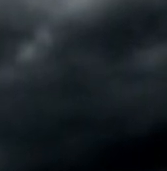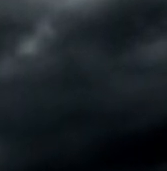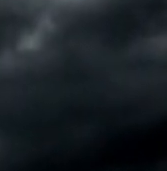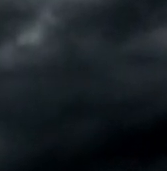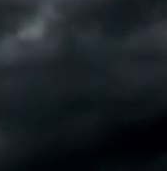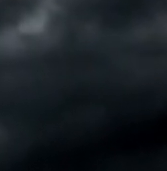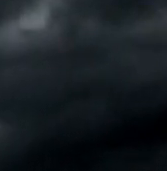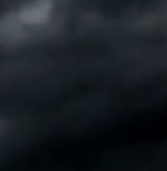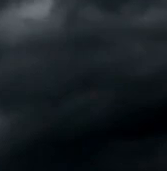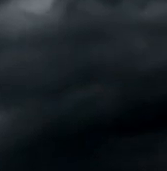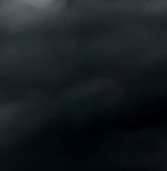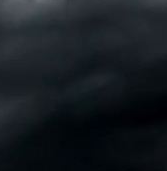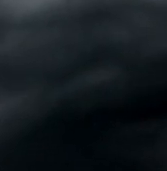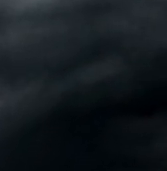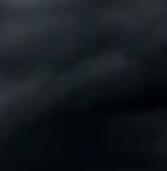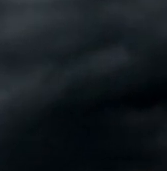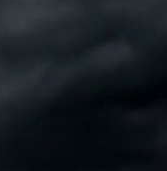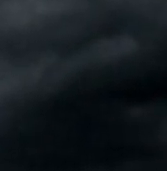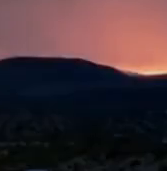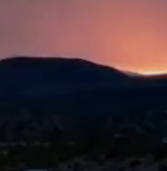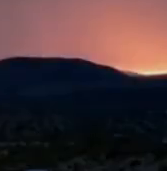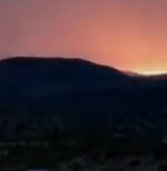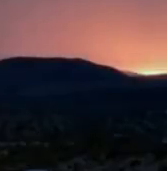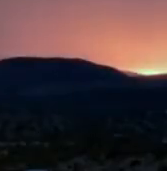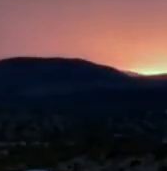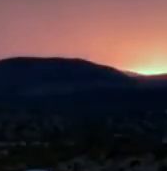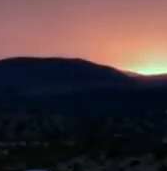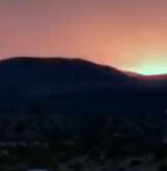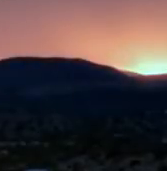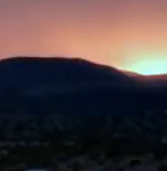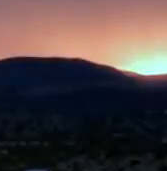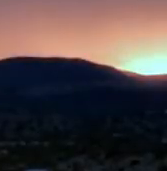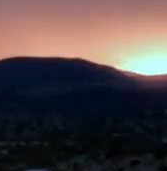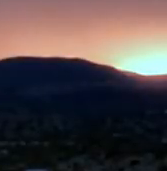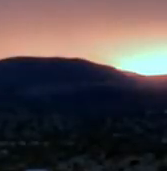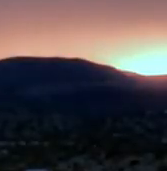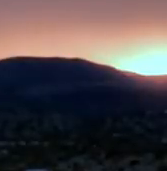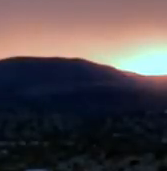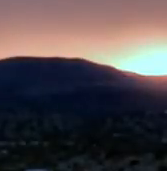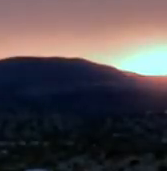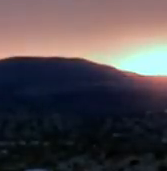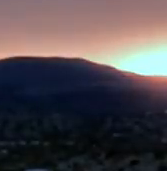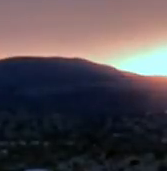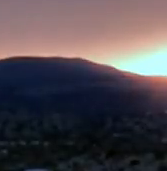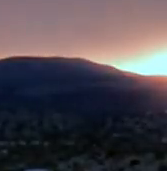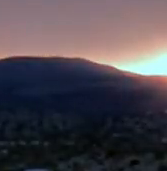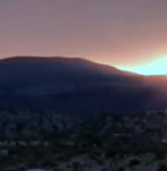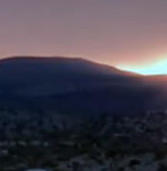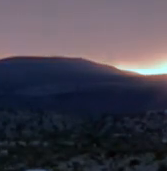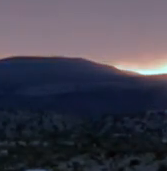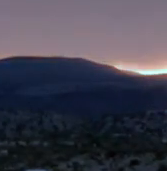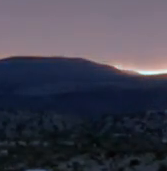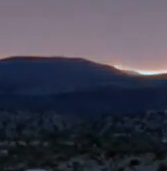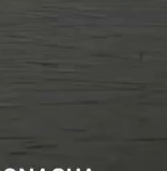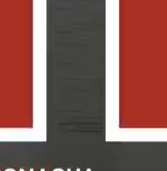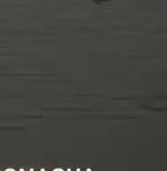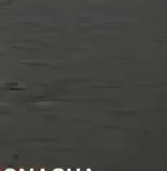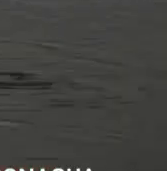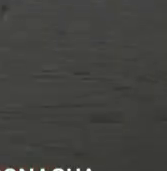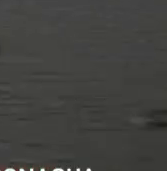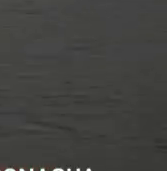esta agua se evaporó y el viento la transportó hasta Sonora originando lluvias monzónicas que en esta ocasión alcanzaron de acuerdo a